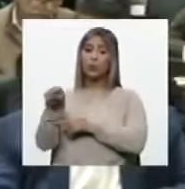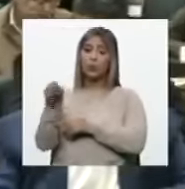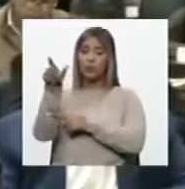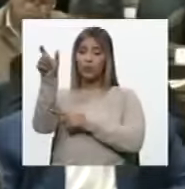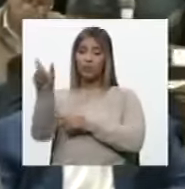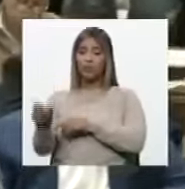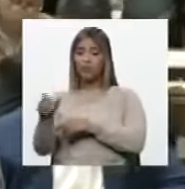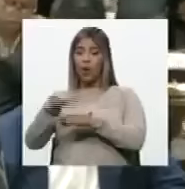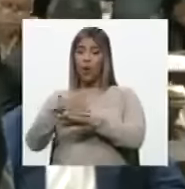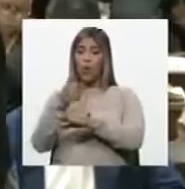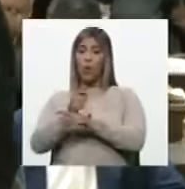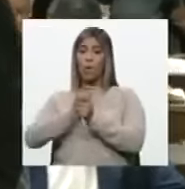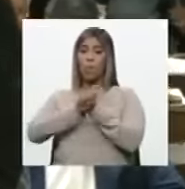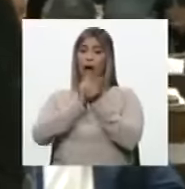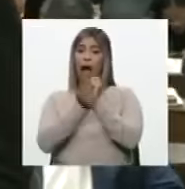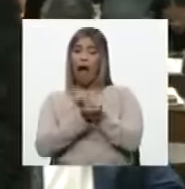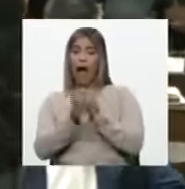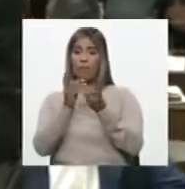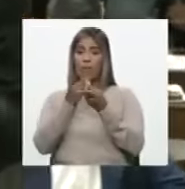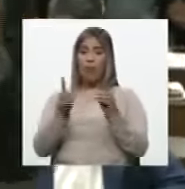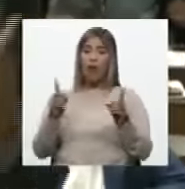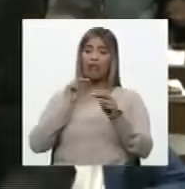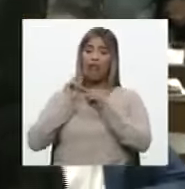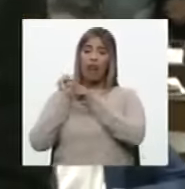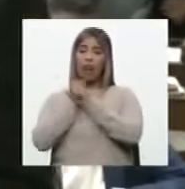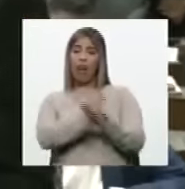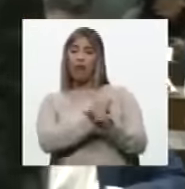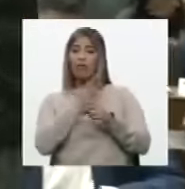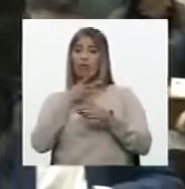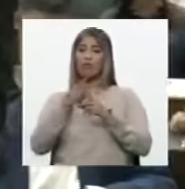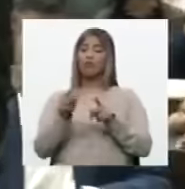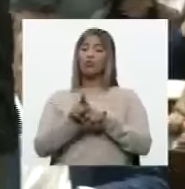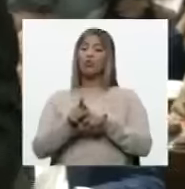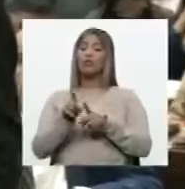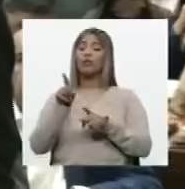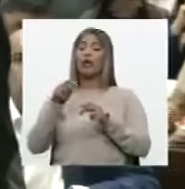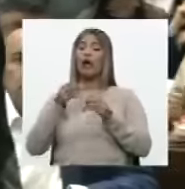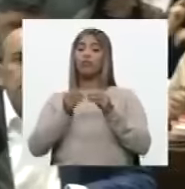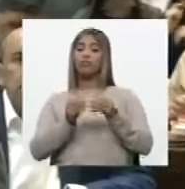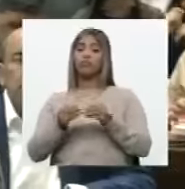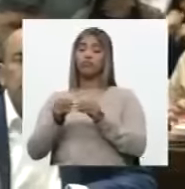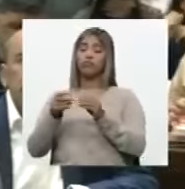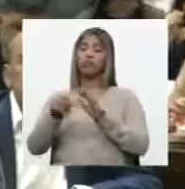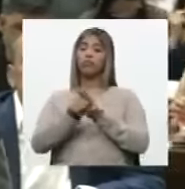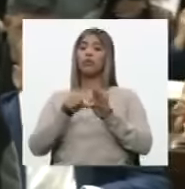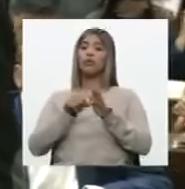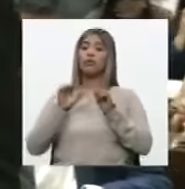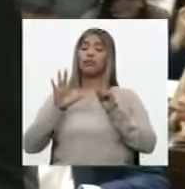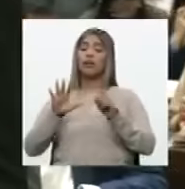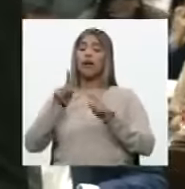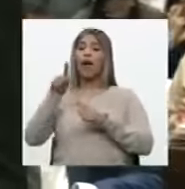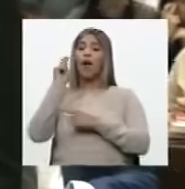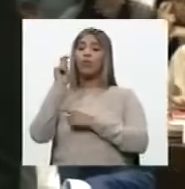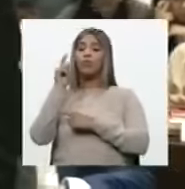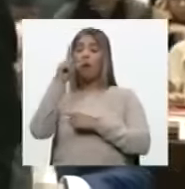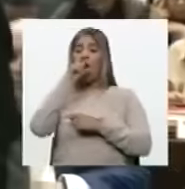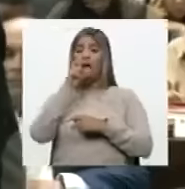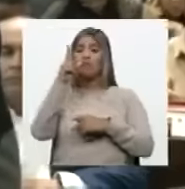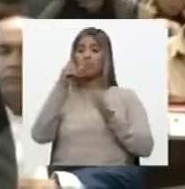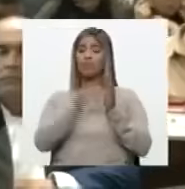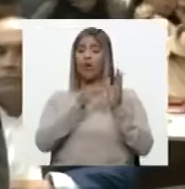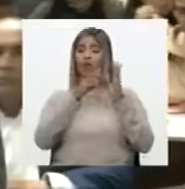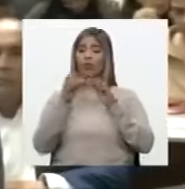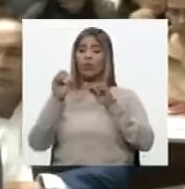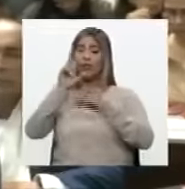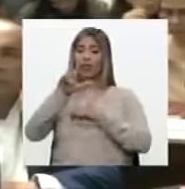evitar el cambio democrático cuando Medina Angarita modificó el inciso sexto de la Constitución de 1936, que